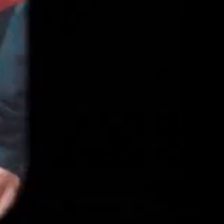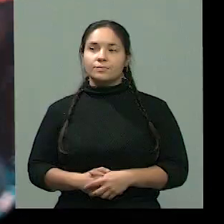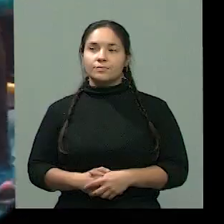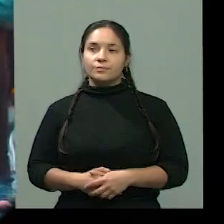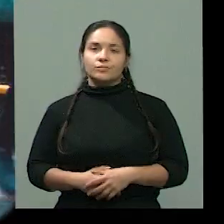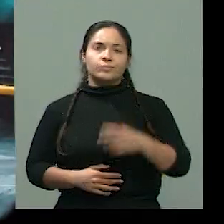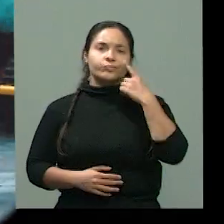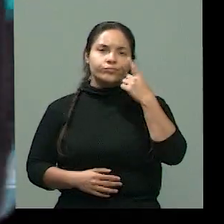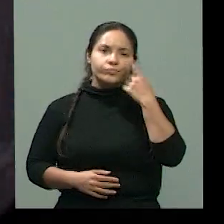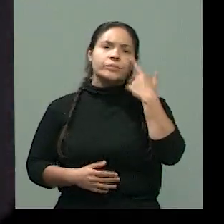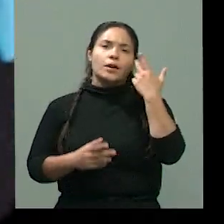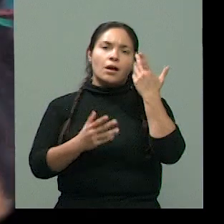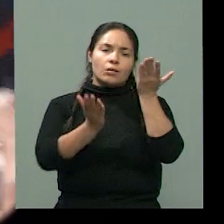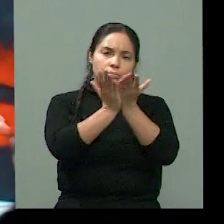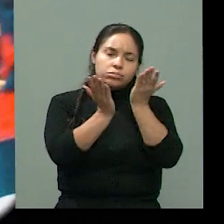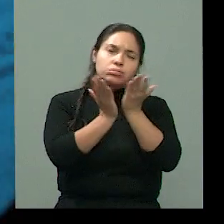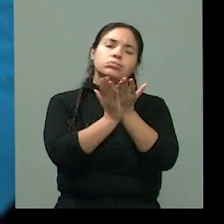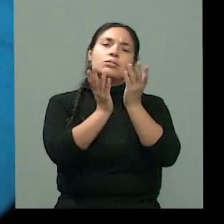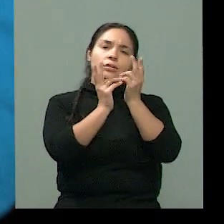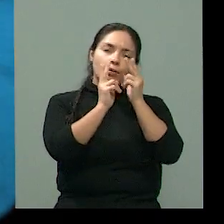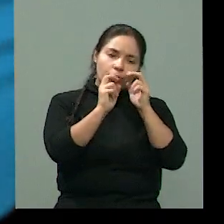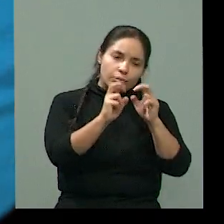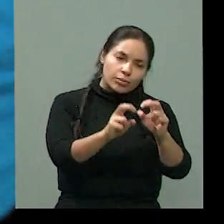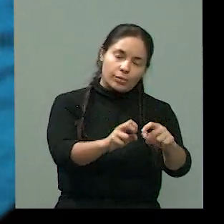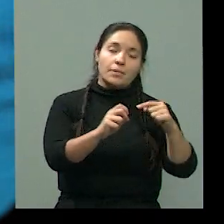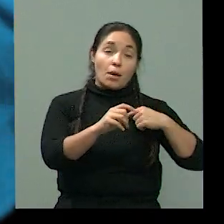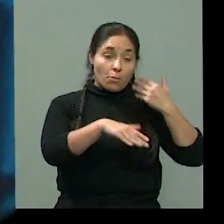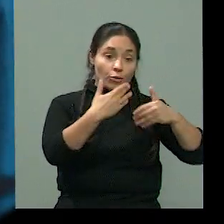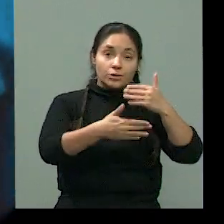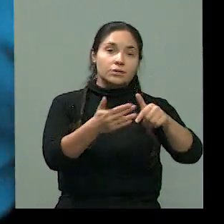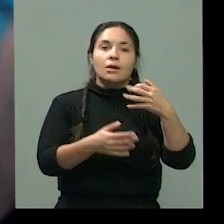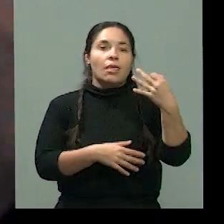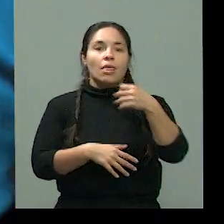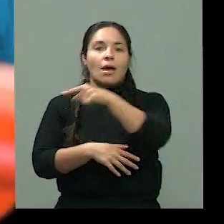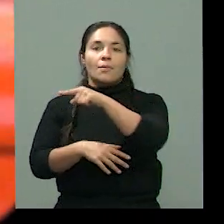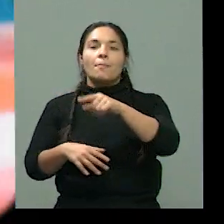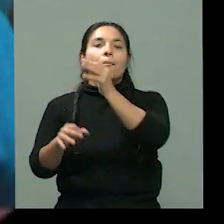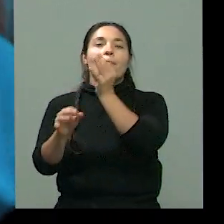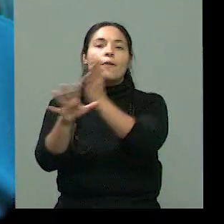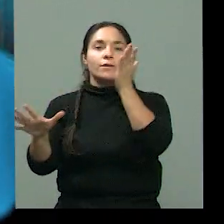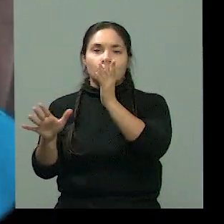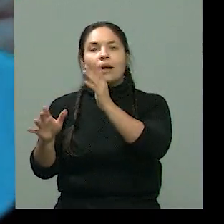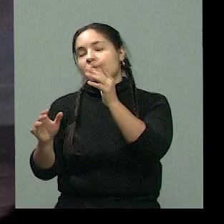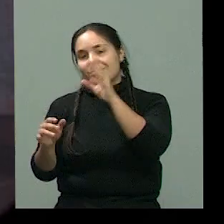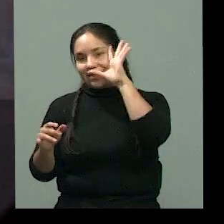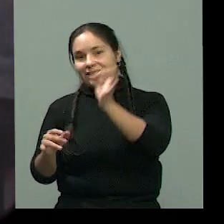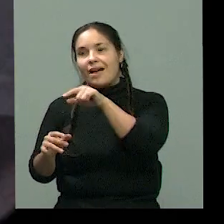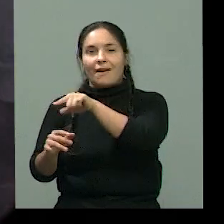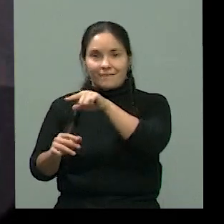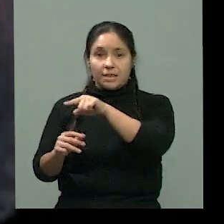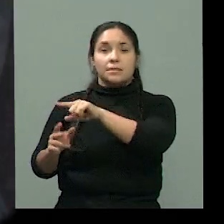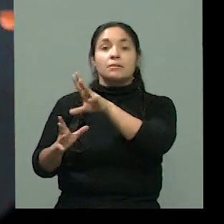Conocer, estudiar y documentar estos procesos requiere de profesionales especializados que aborden desde las